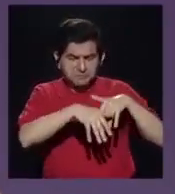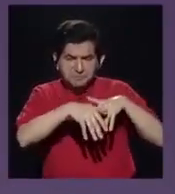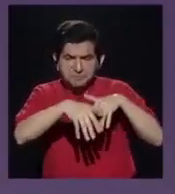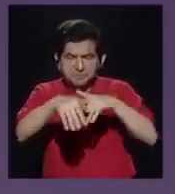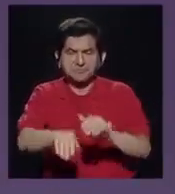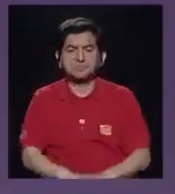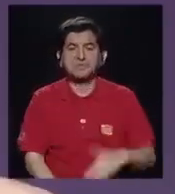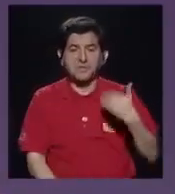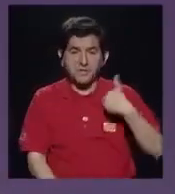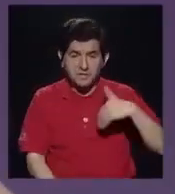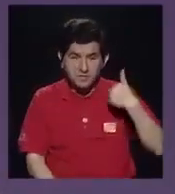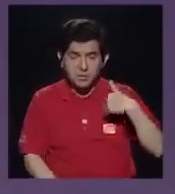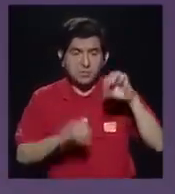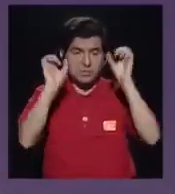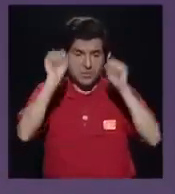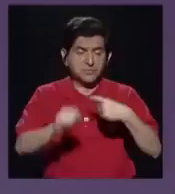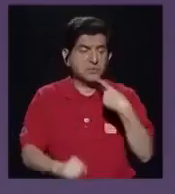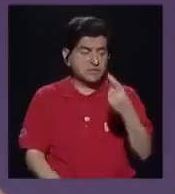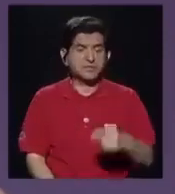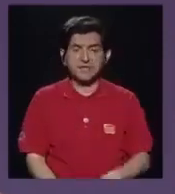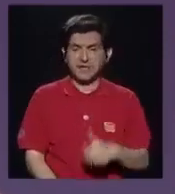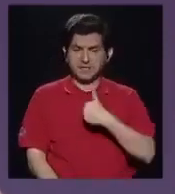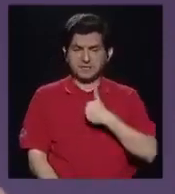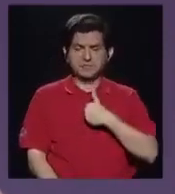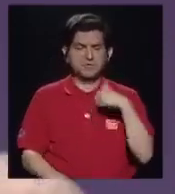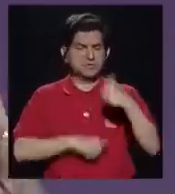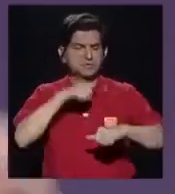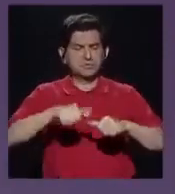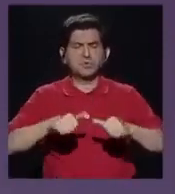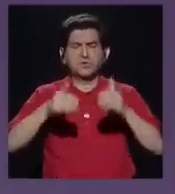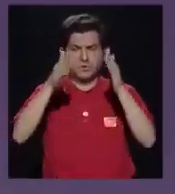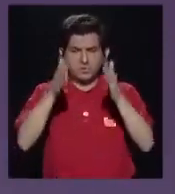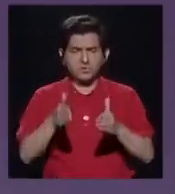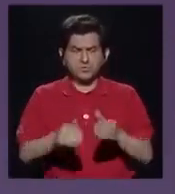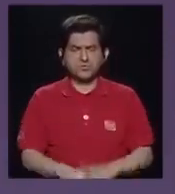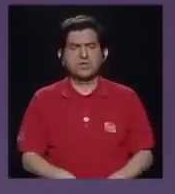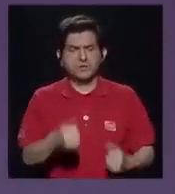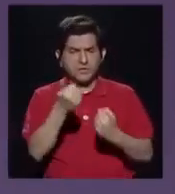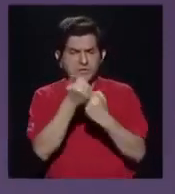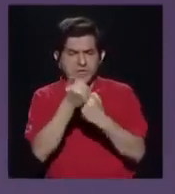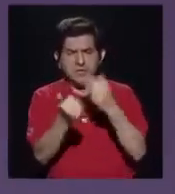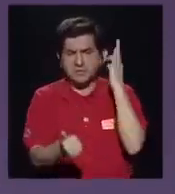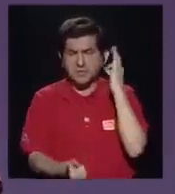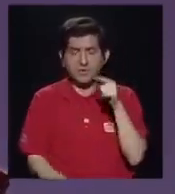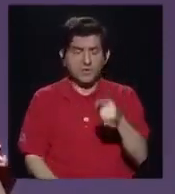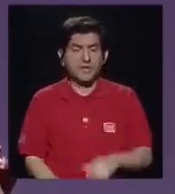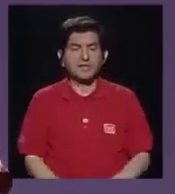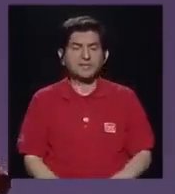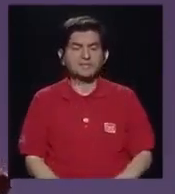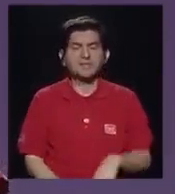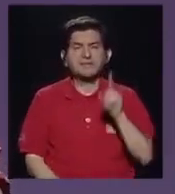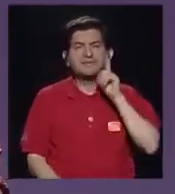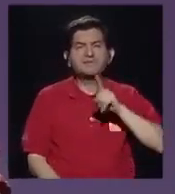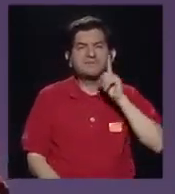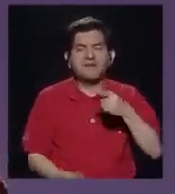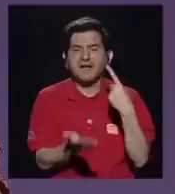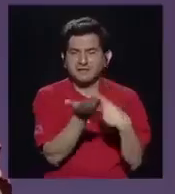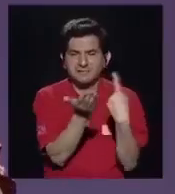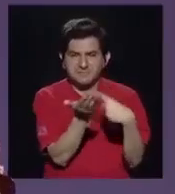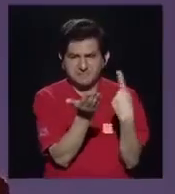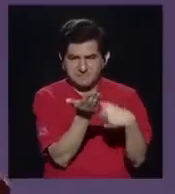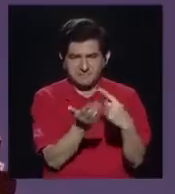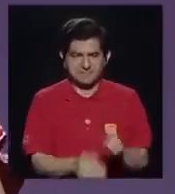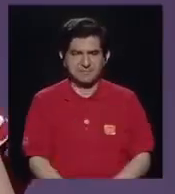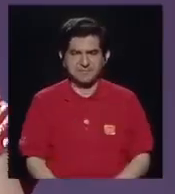si los hombres se pueden decir feministas o no Yo creo que es un falso debate es un falso debate y